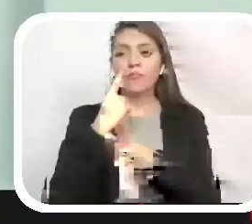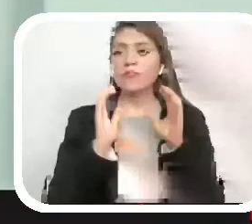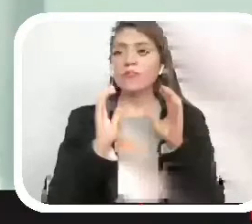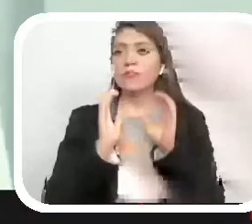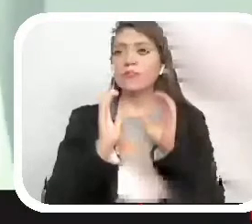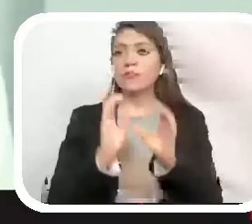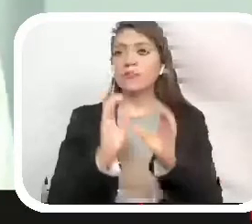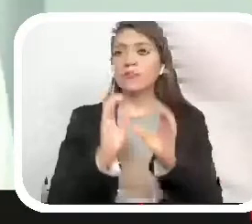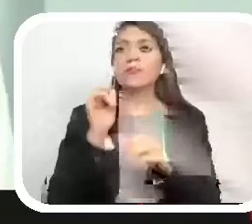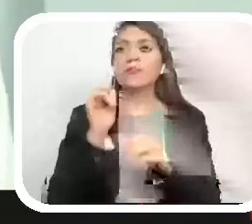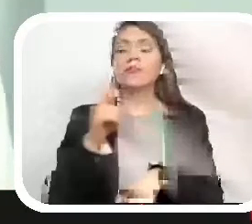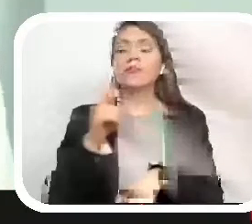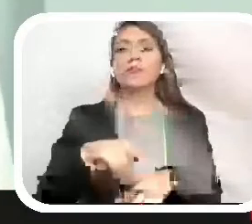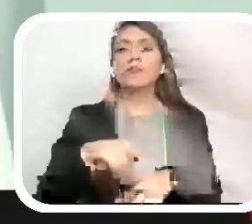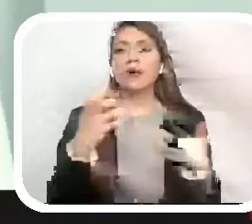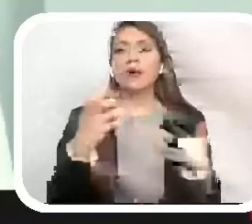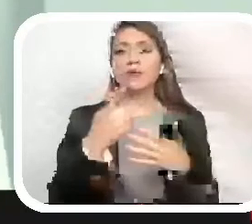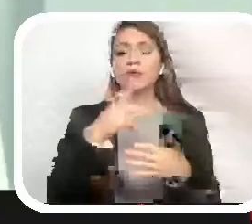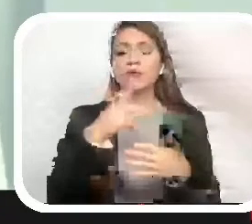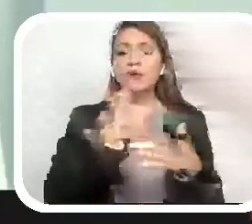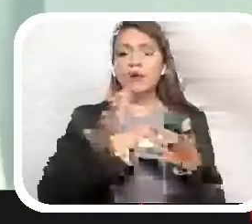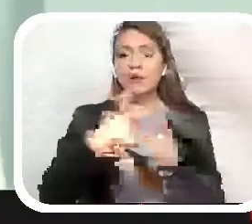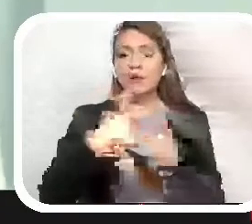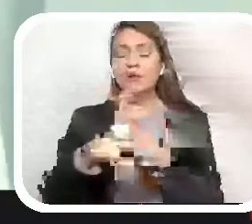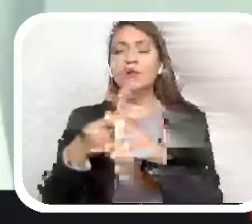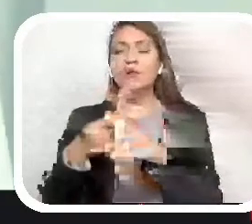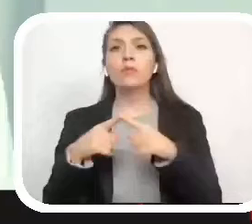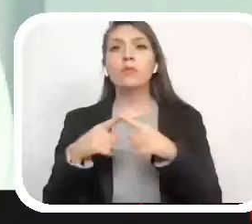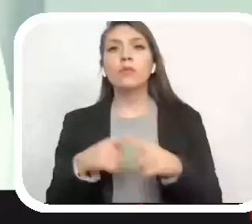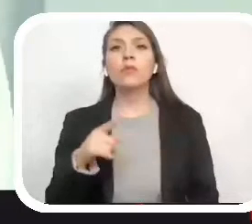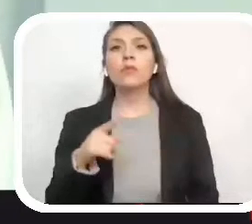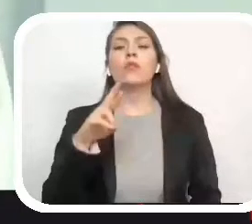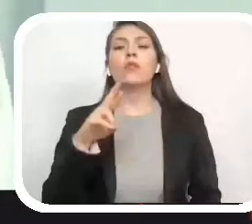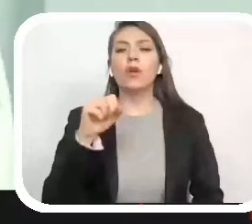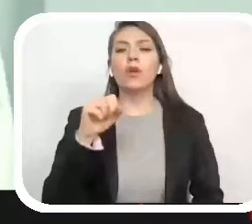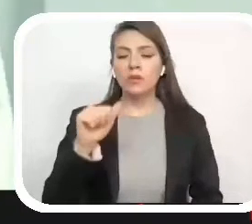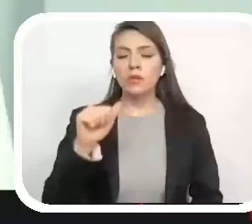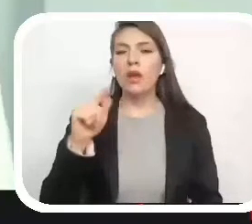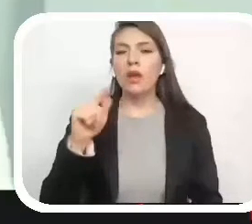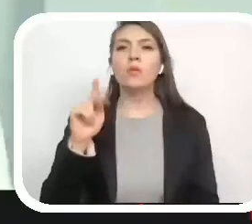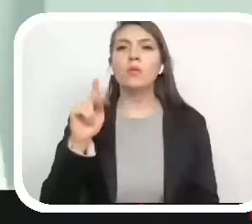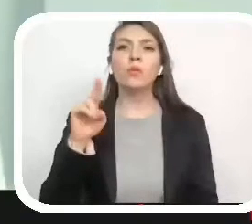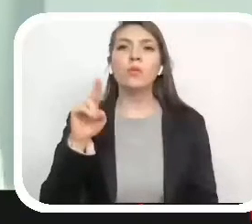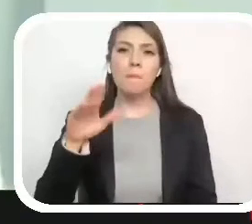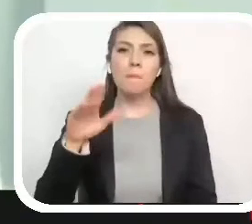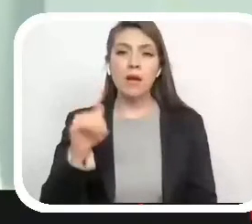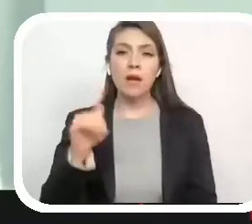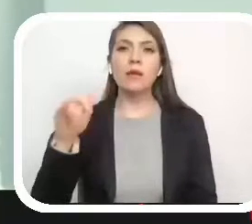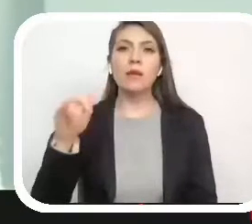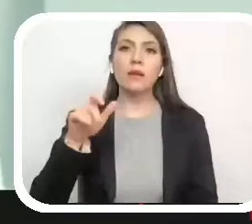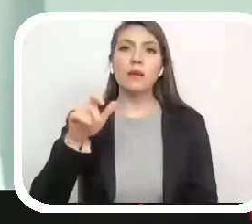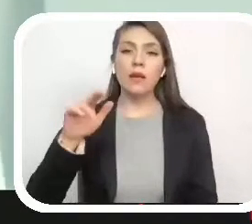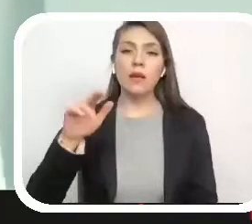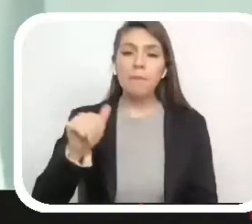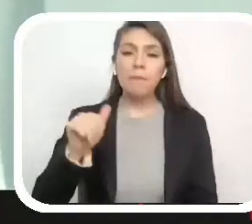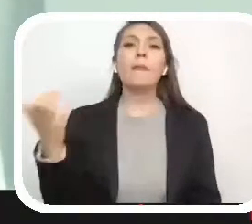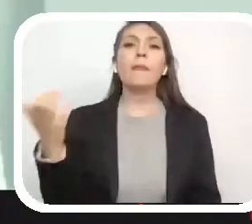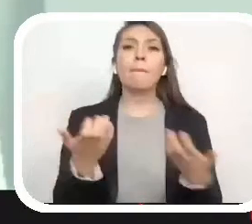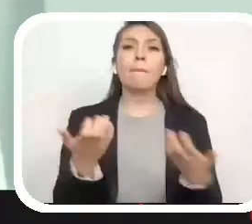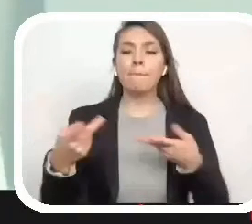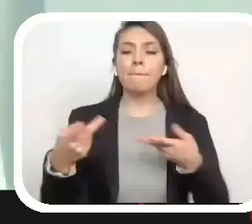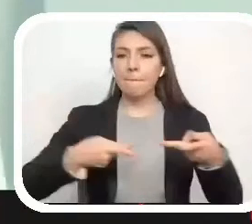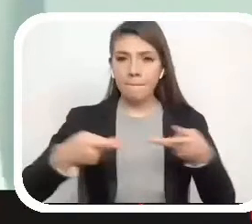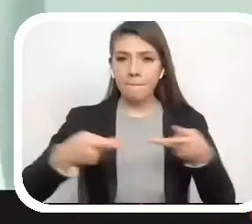las prácticas agropecuarias de roza, tumba y quema se atienda a la planificación,